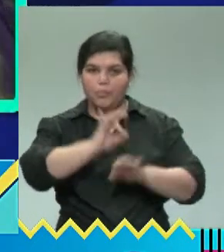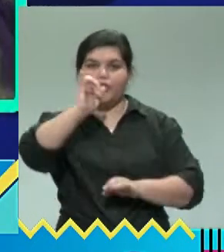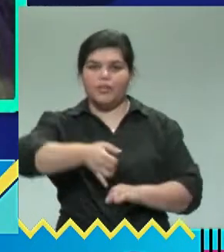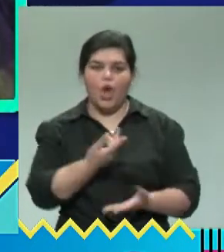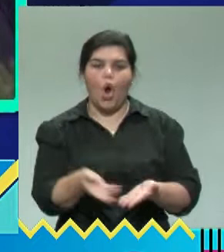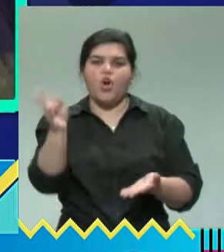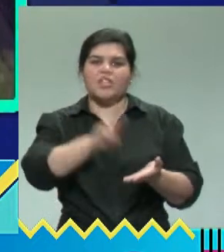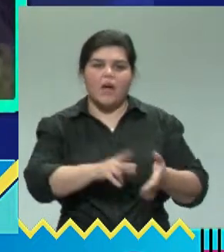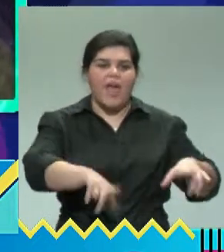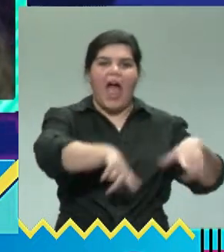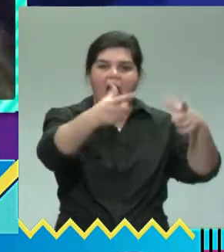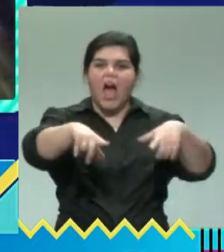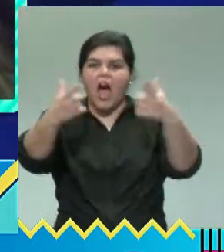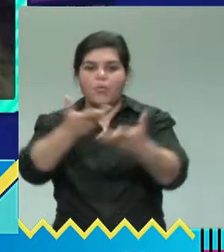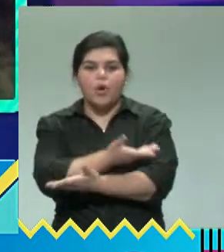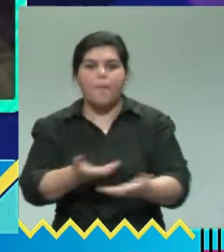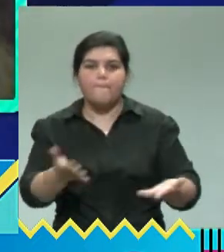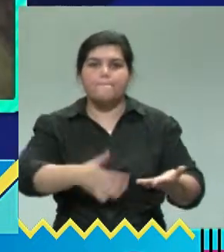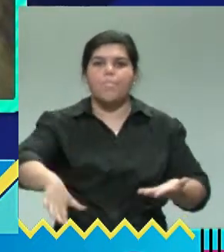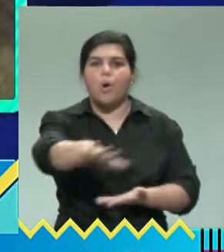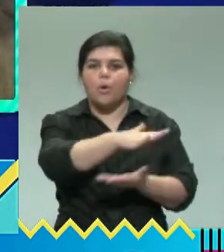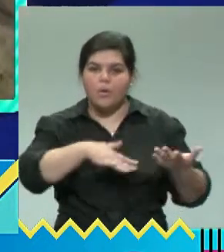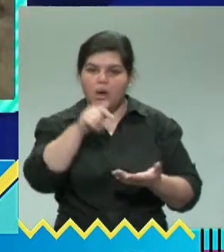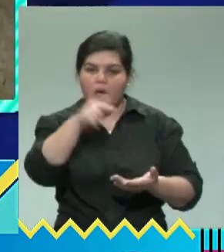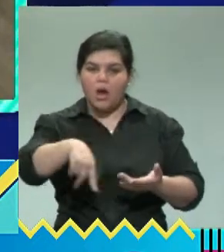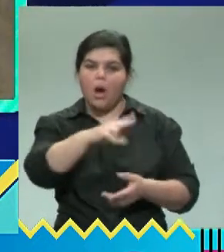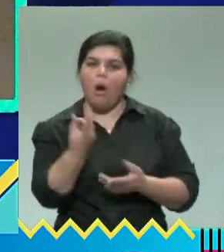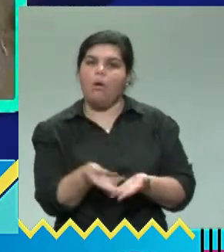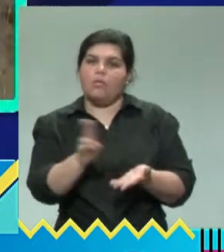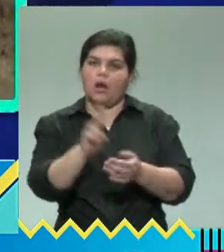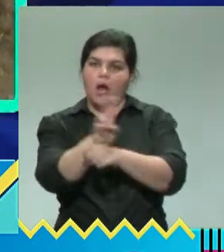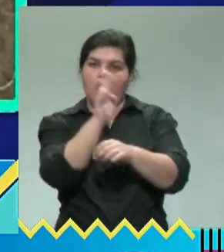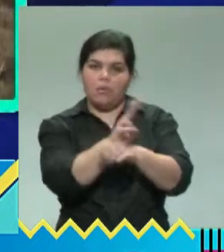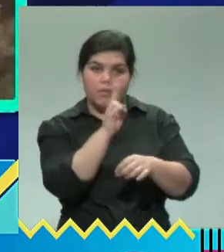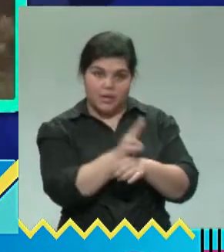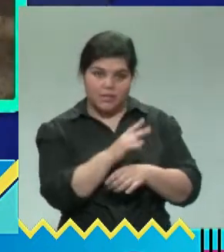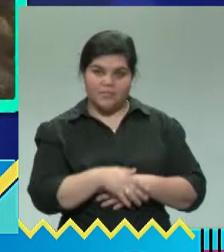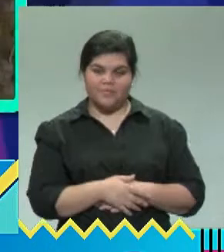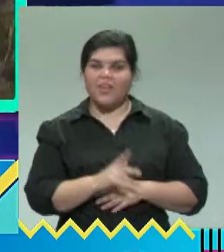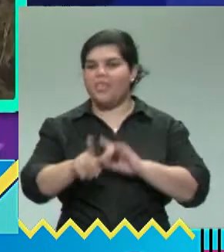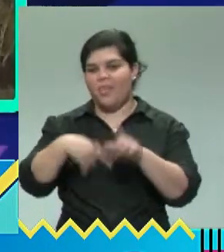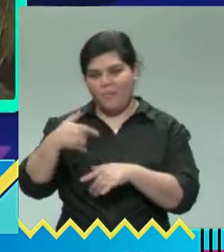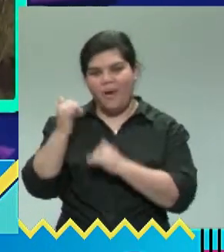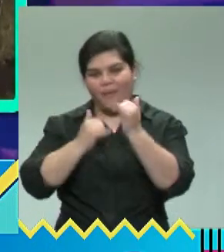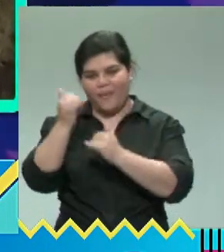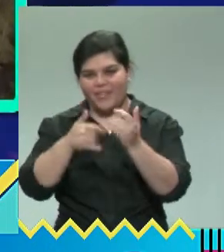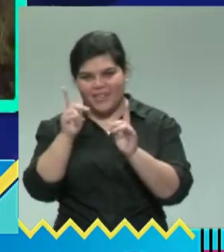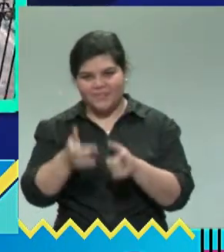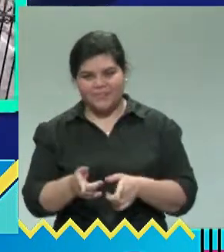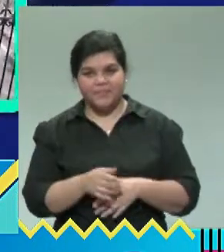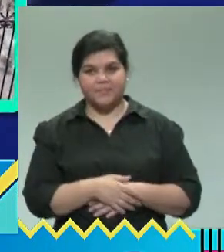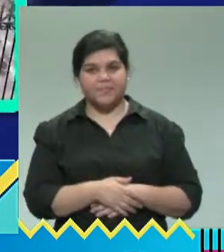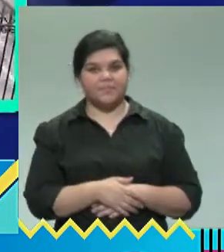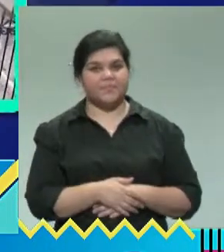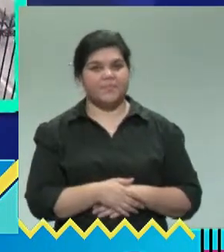muy sintomático de los nuevos aires. Vamos a ir hacia eso, seguro. Exacto. Bien, quería